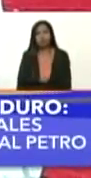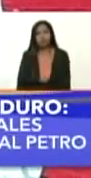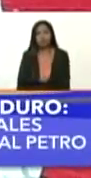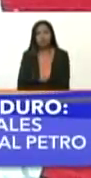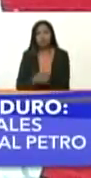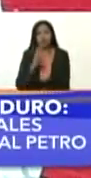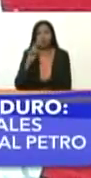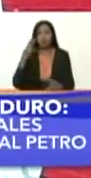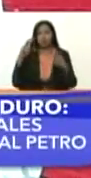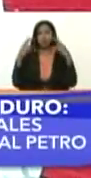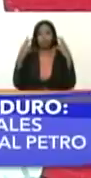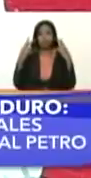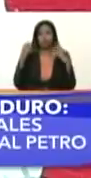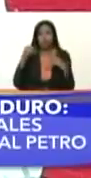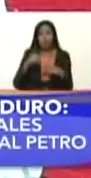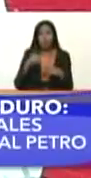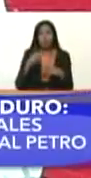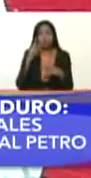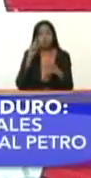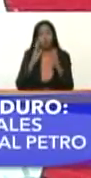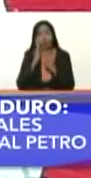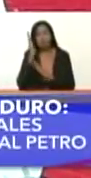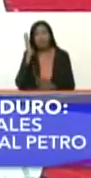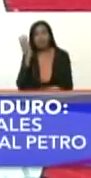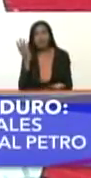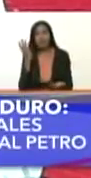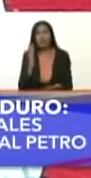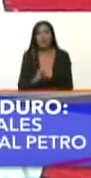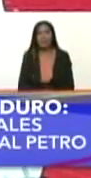Mira, hoy estaba dormido.